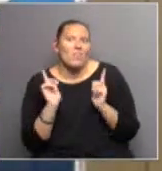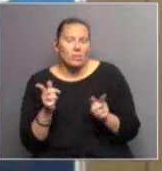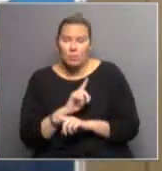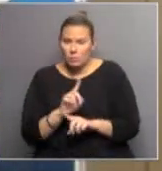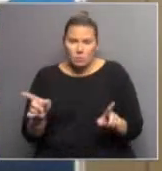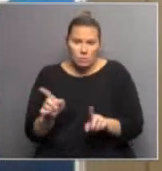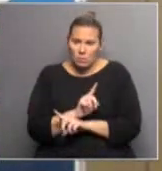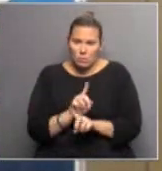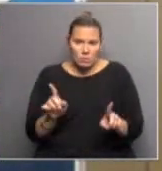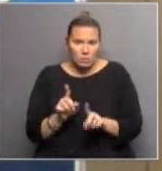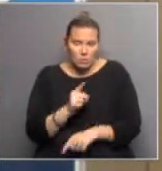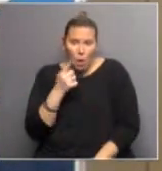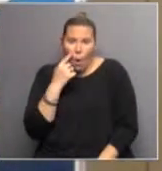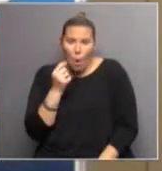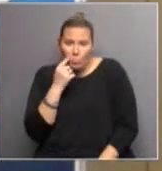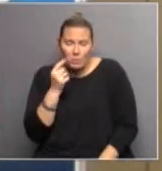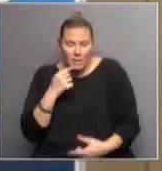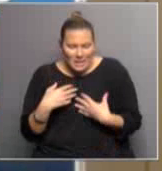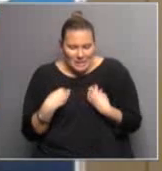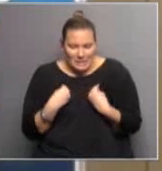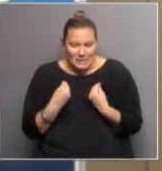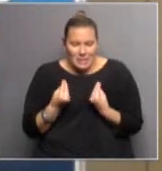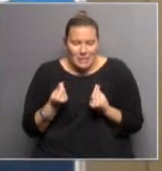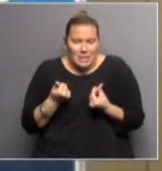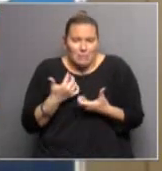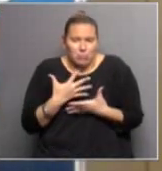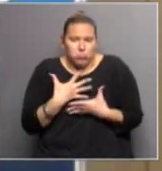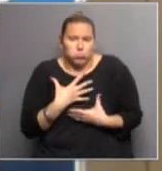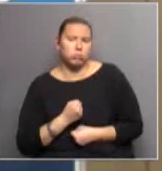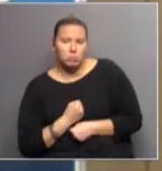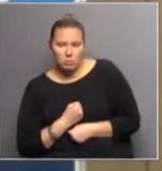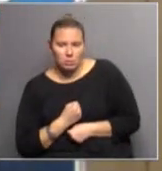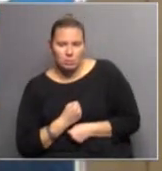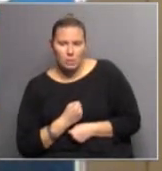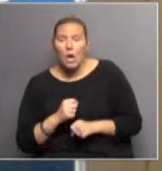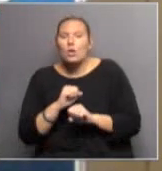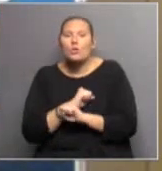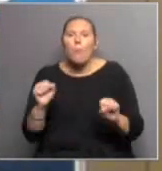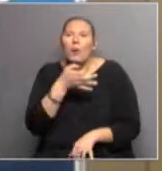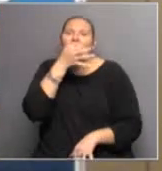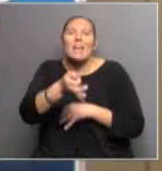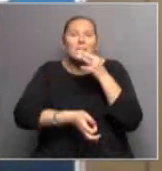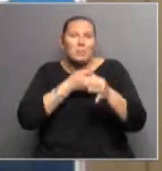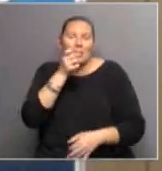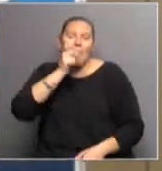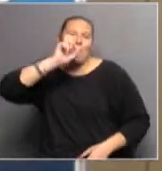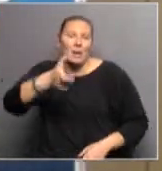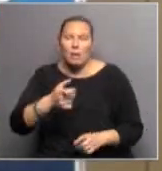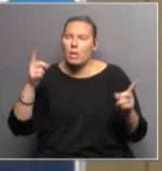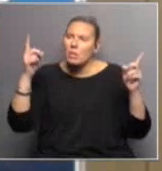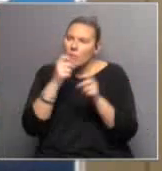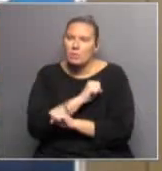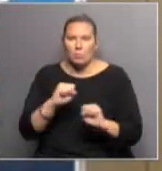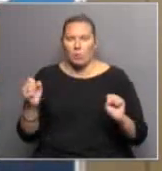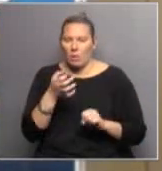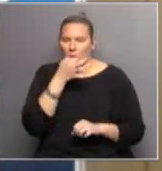así. Los hombres sienten un malestar que inclusive no lo pueden poner en palabras, les cuesta mucho decirlo